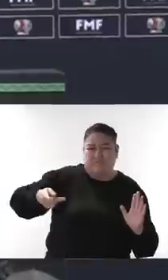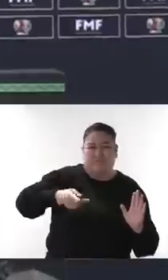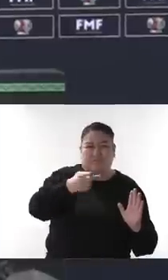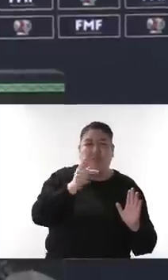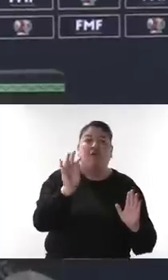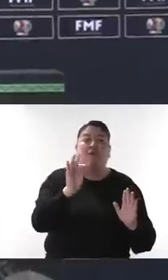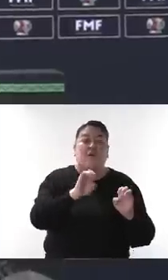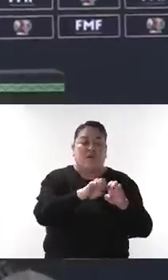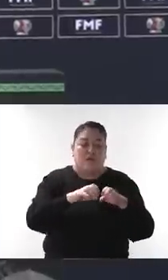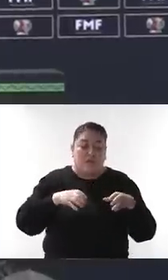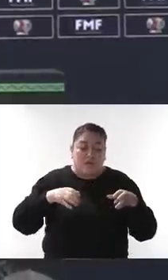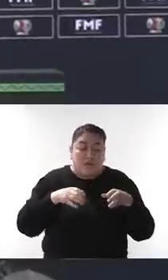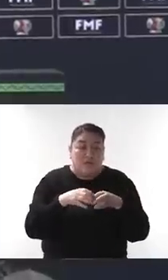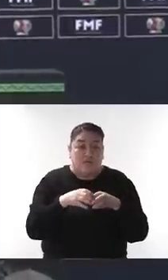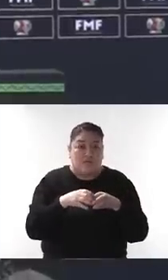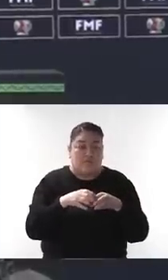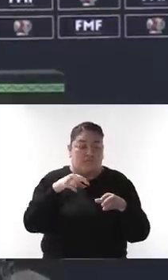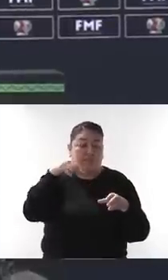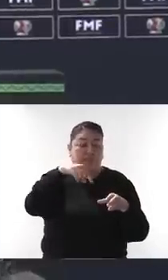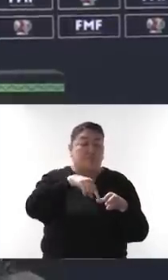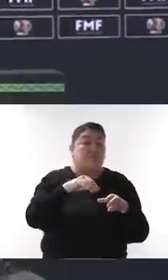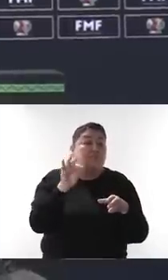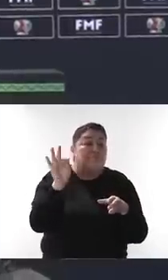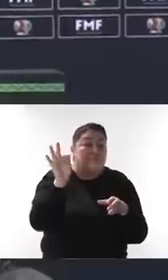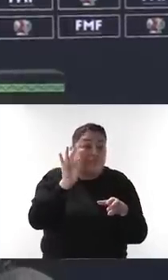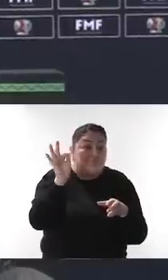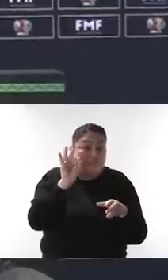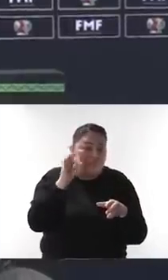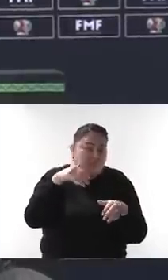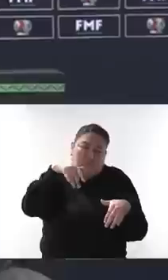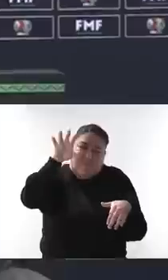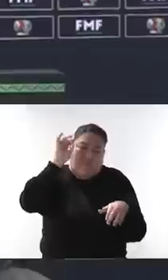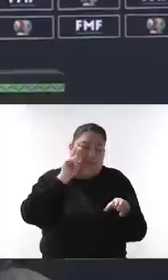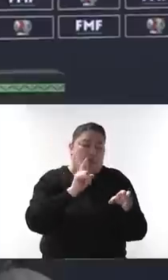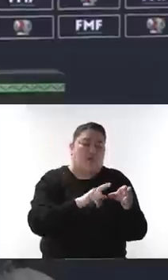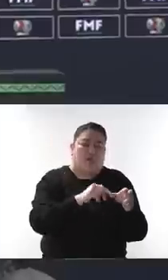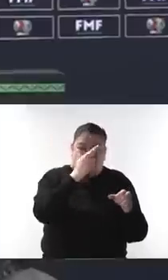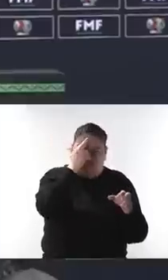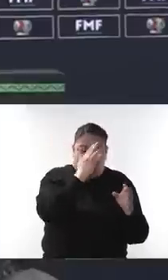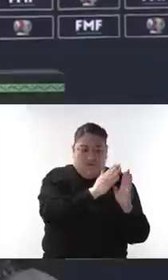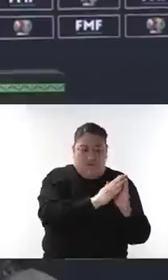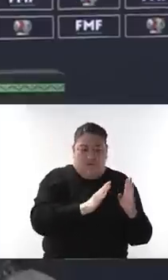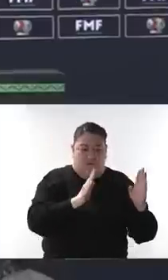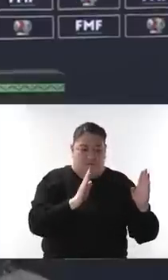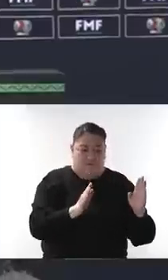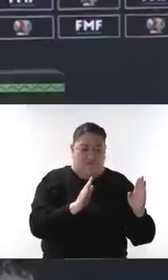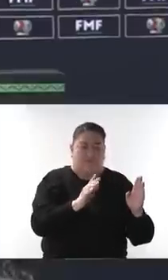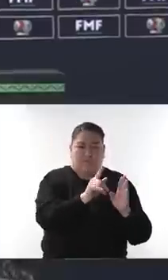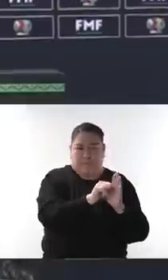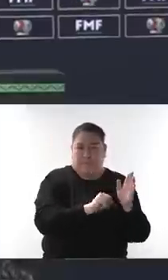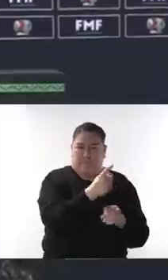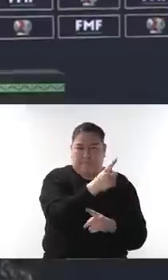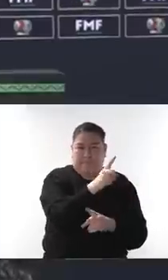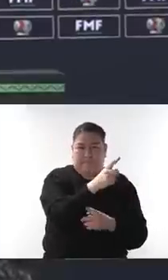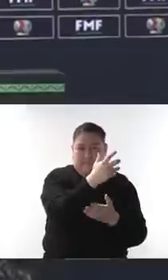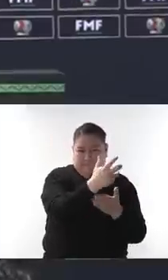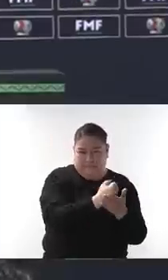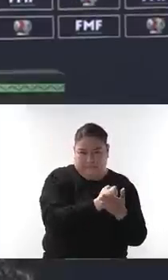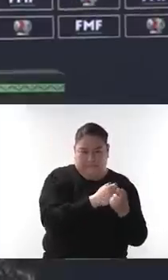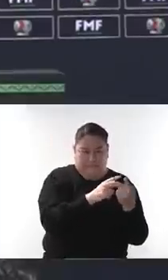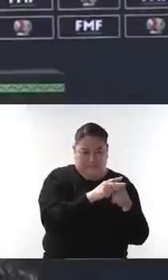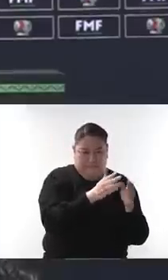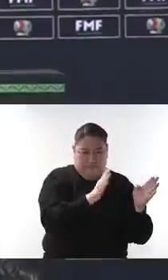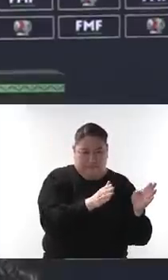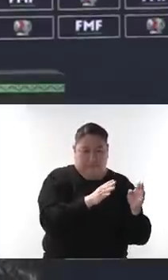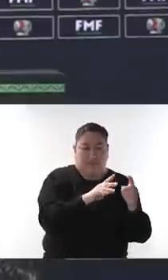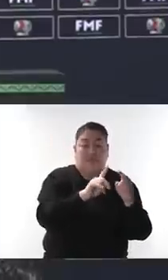darse un equipo, que puede darse, X equipo gana el torneo de diciembre, ¿no? el apertura, luego